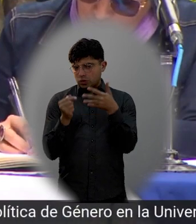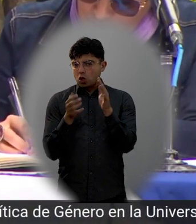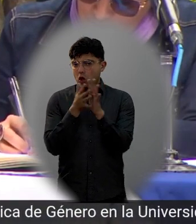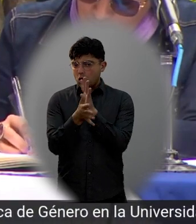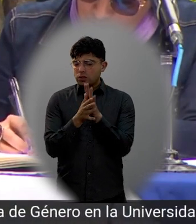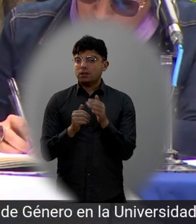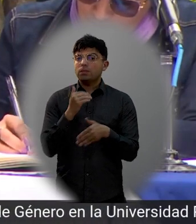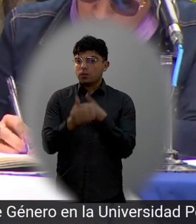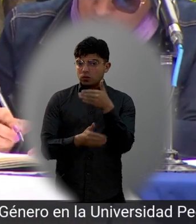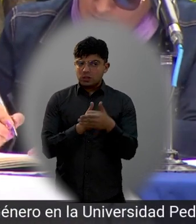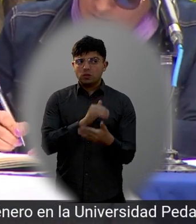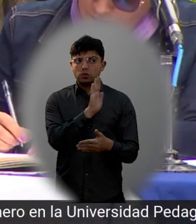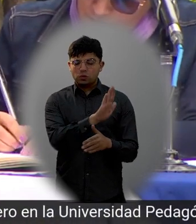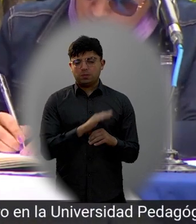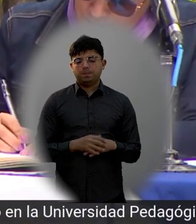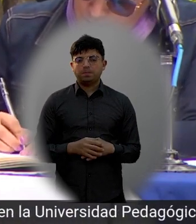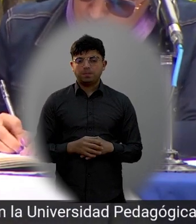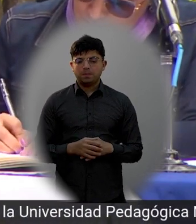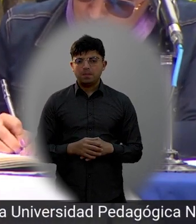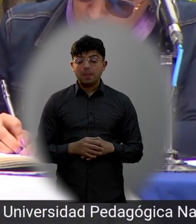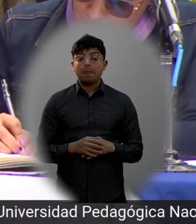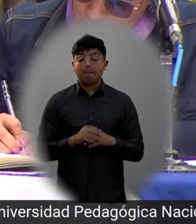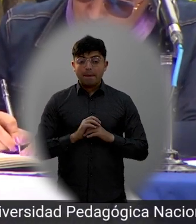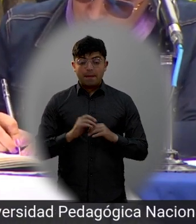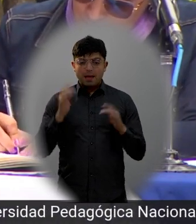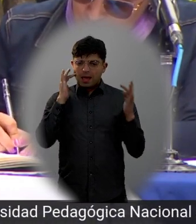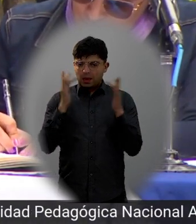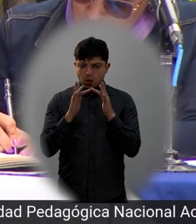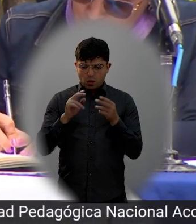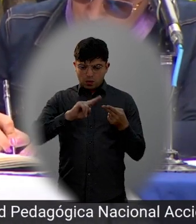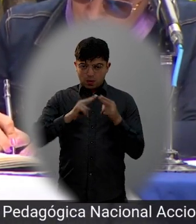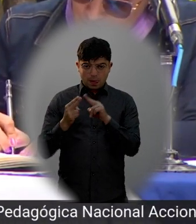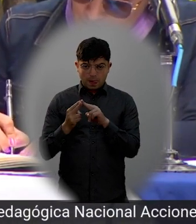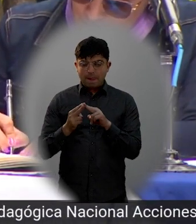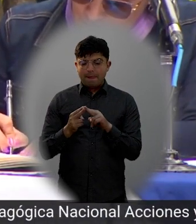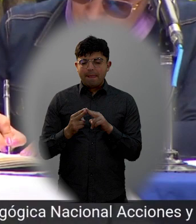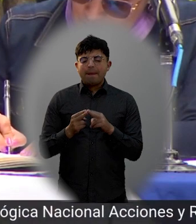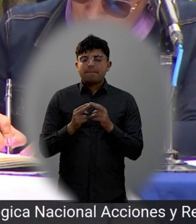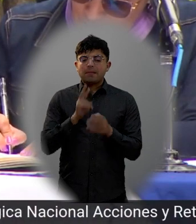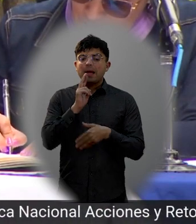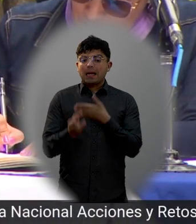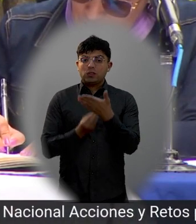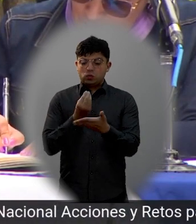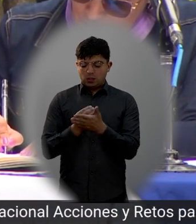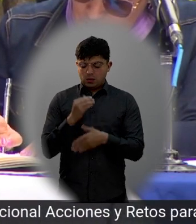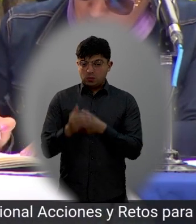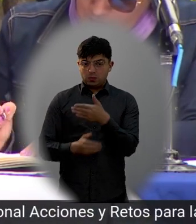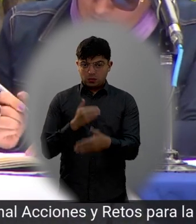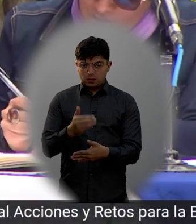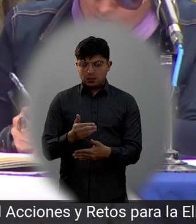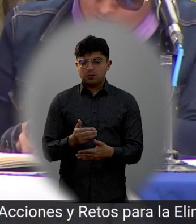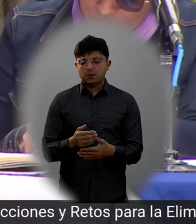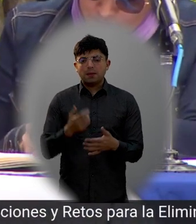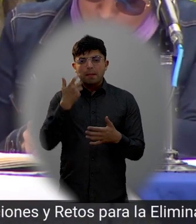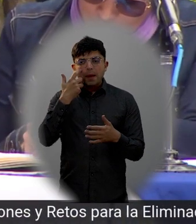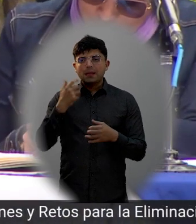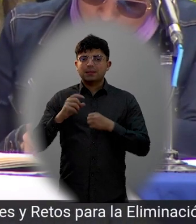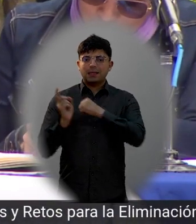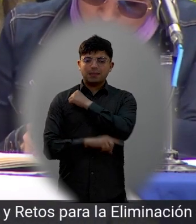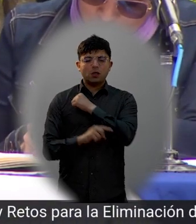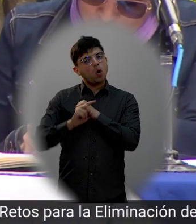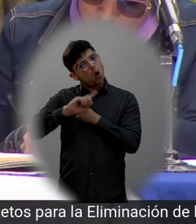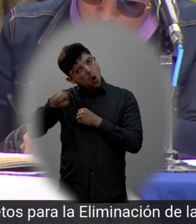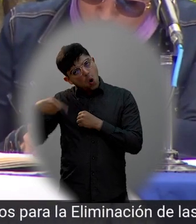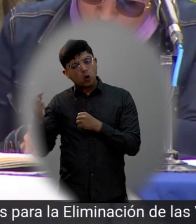el proceso mismo. Y en relación con los resultados de ese proceso, pues más que la sanción, hay